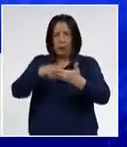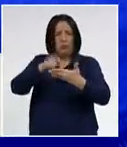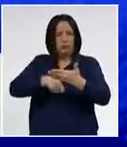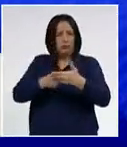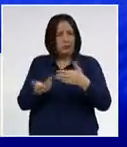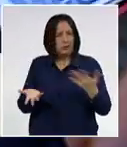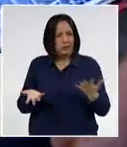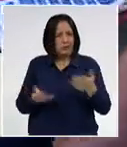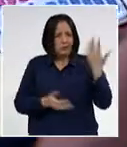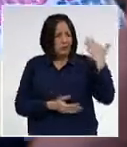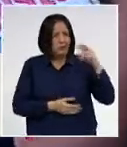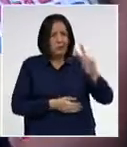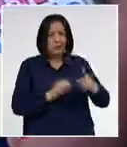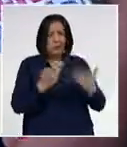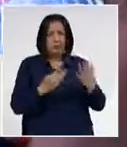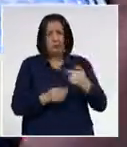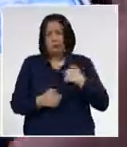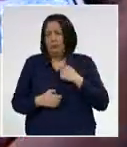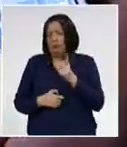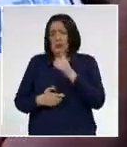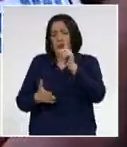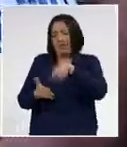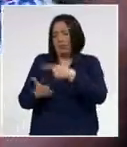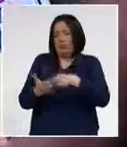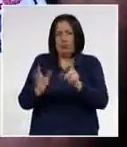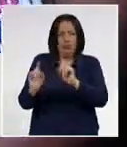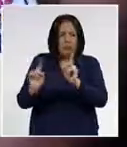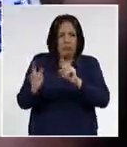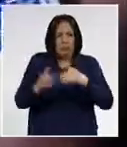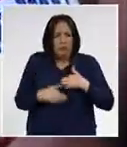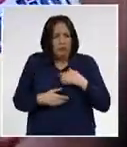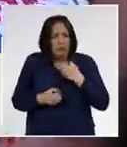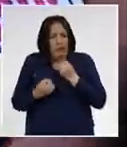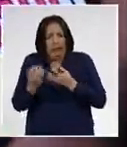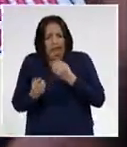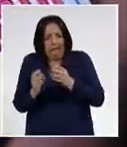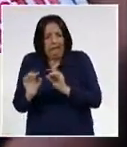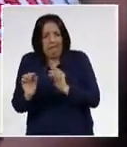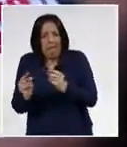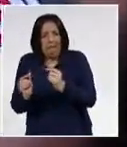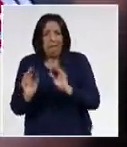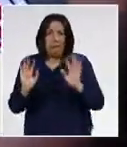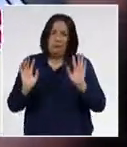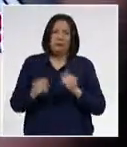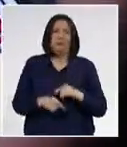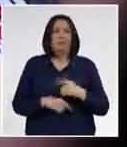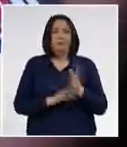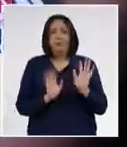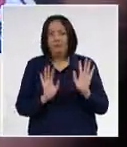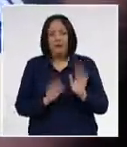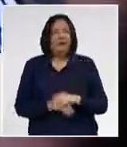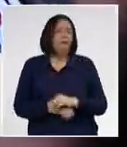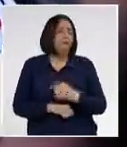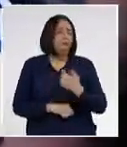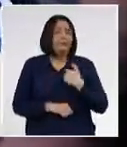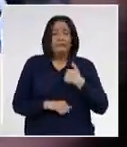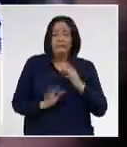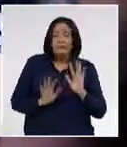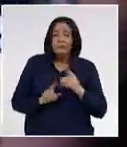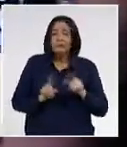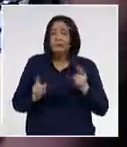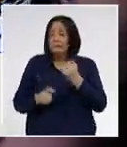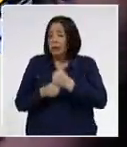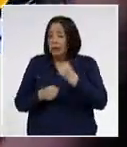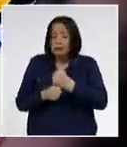del 2009. Yo no quiero hablar de anulaciones ni hacer precipitadamente, aunque puede ser muy, muy popular eso, sino